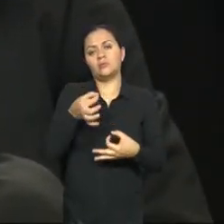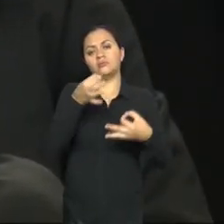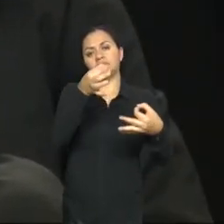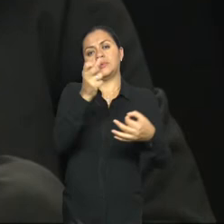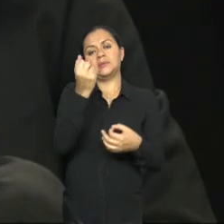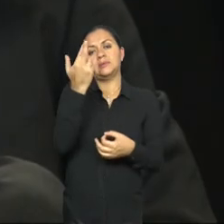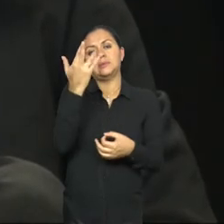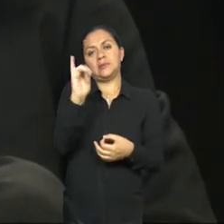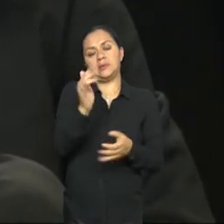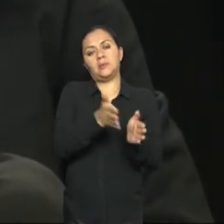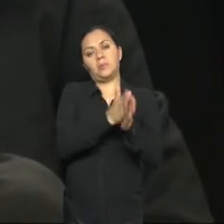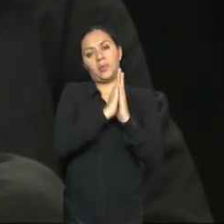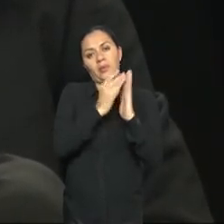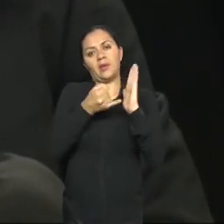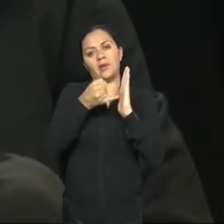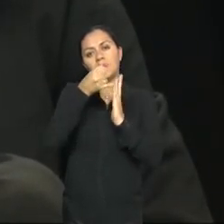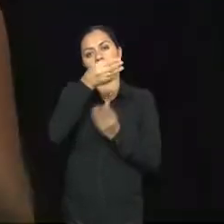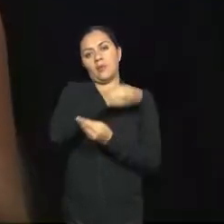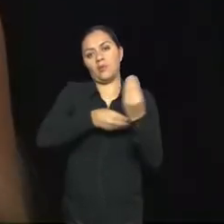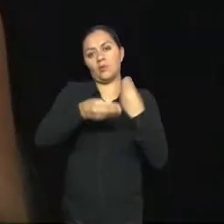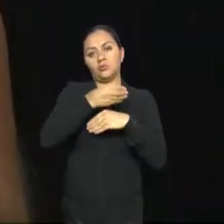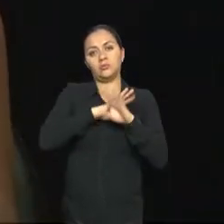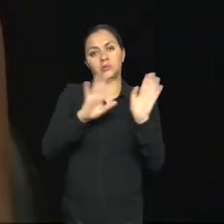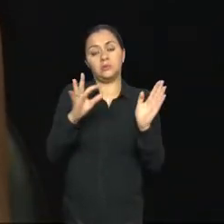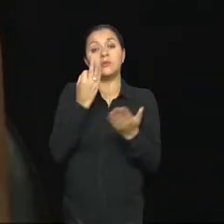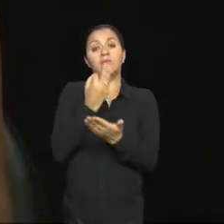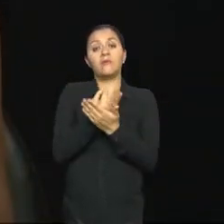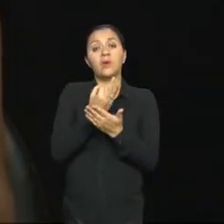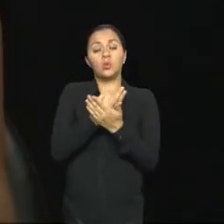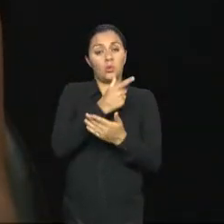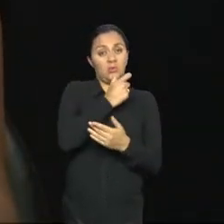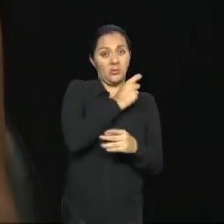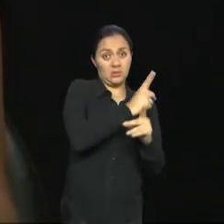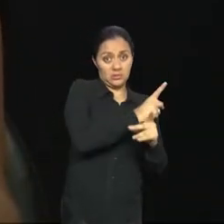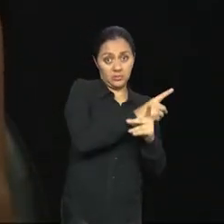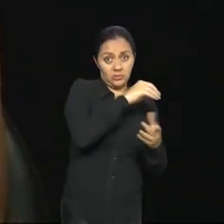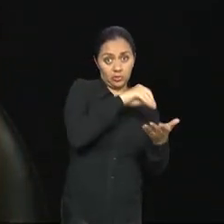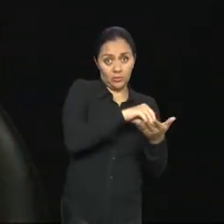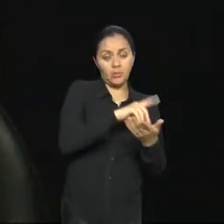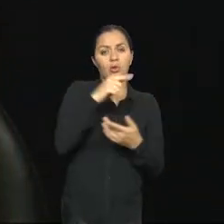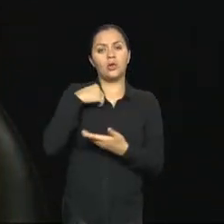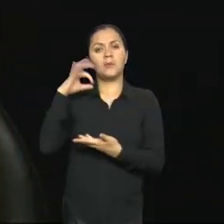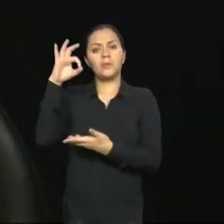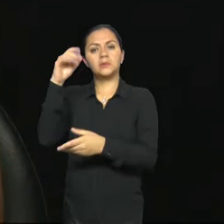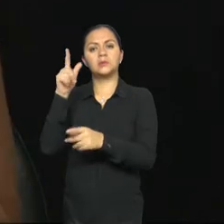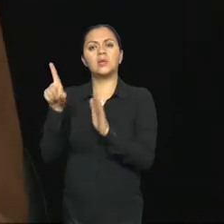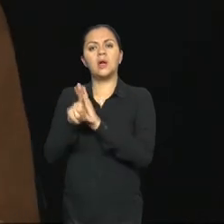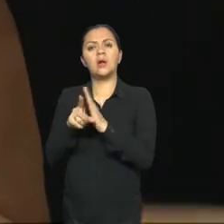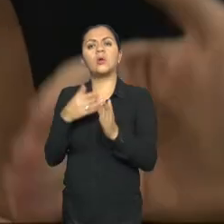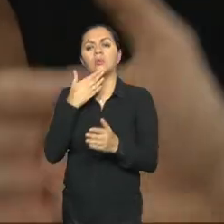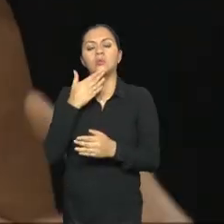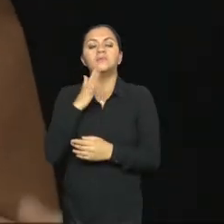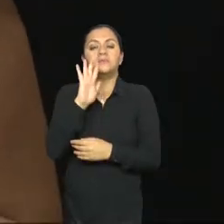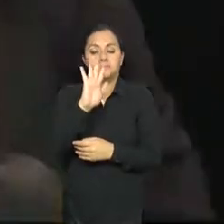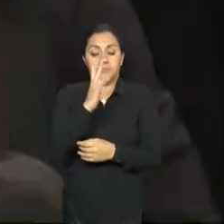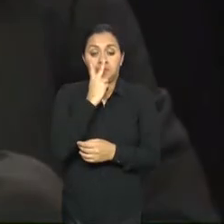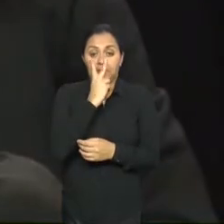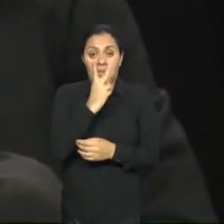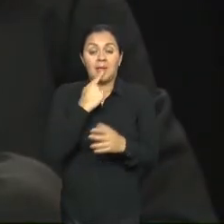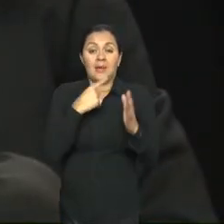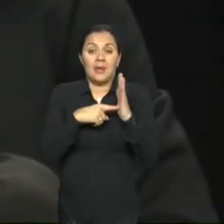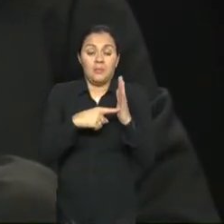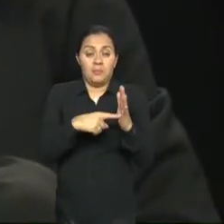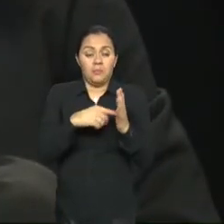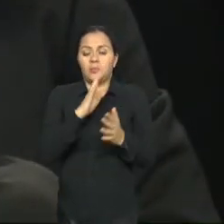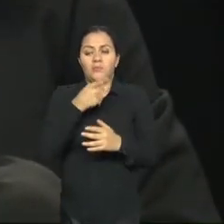SRI y pedir la devolución en tu nombre. ¿Las facturas a nombre de la persona con discapacidad o puede ser el representante legal? Si es que hablamos en el ejemplo que he puesto